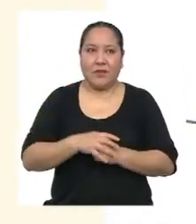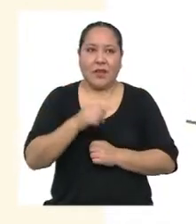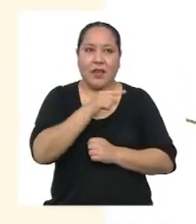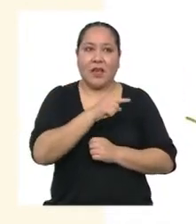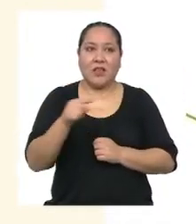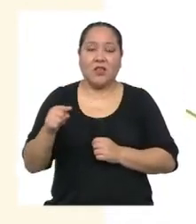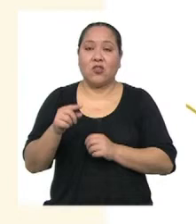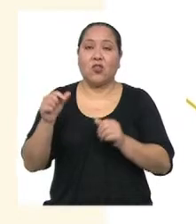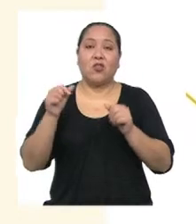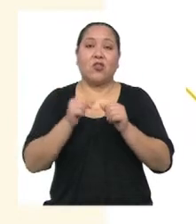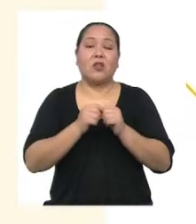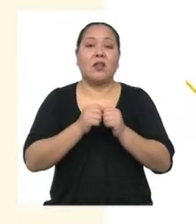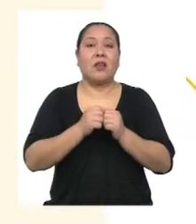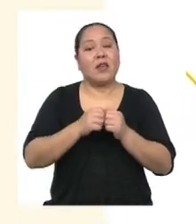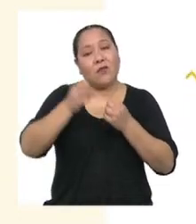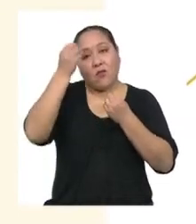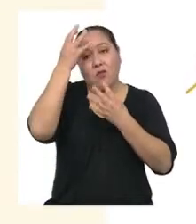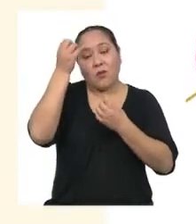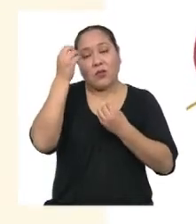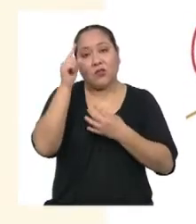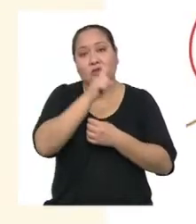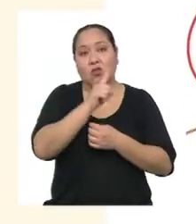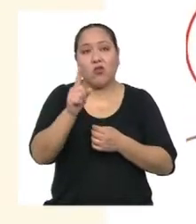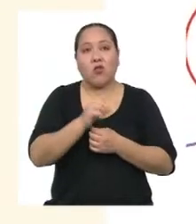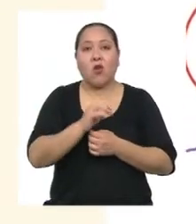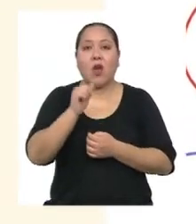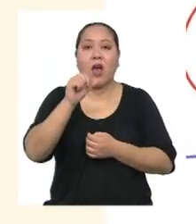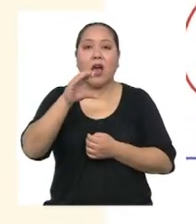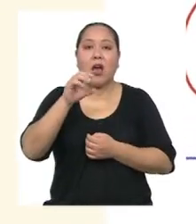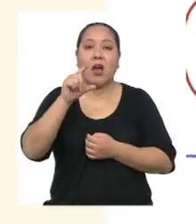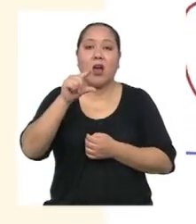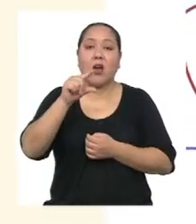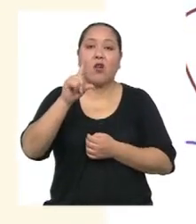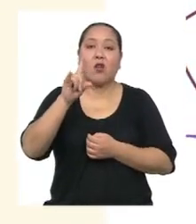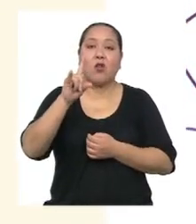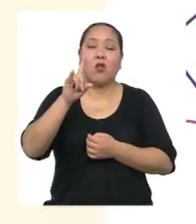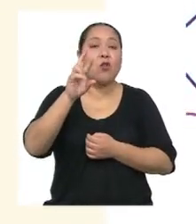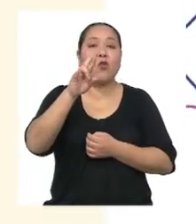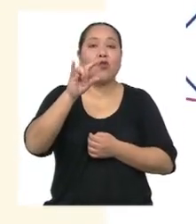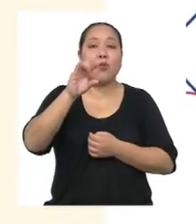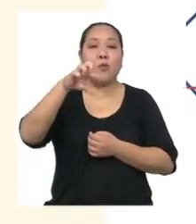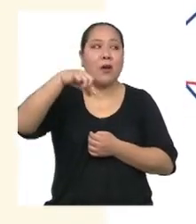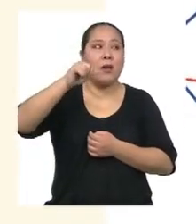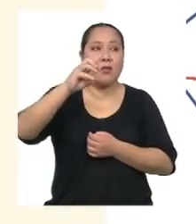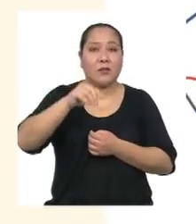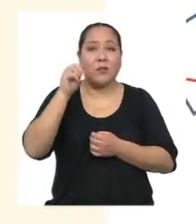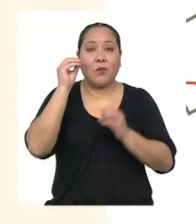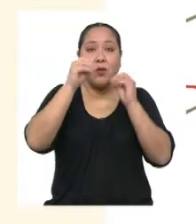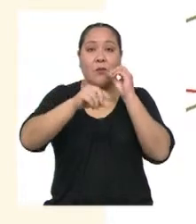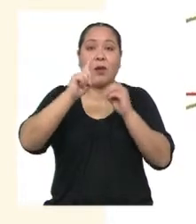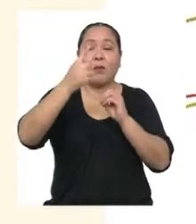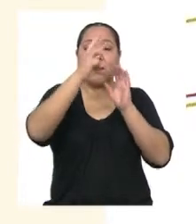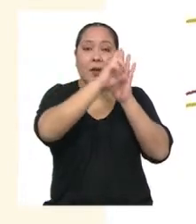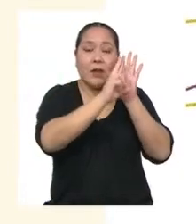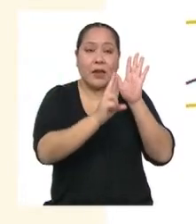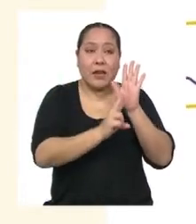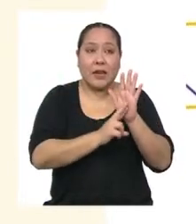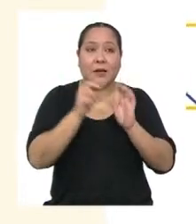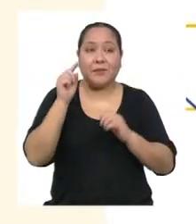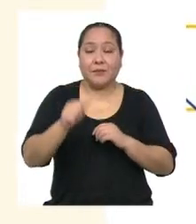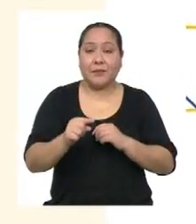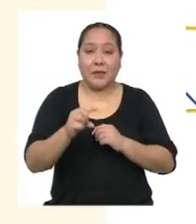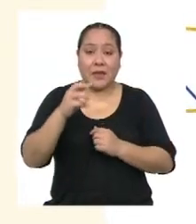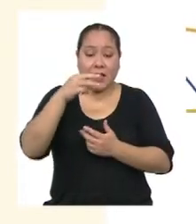no agrupados y no hay frecuencia. Entonces, aplicamos la primera fórmula, donde la